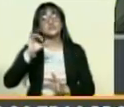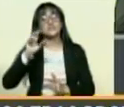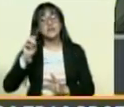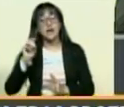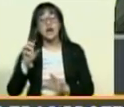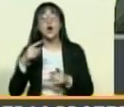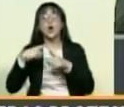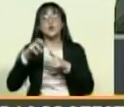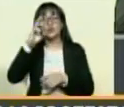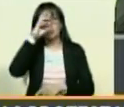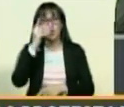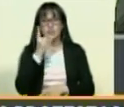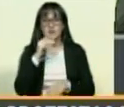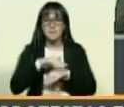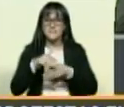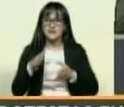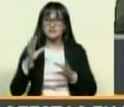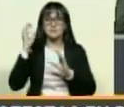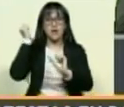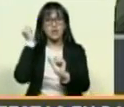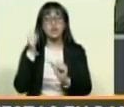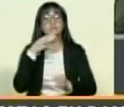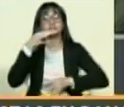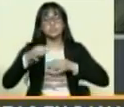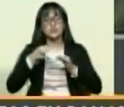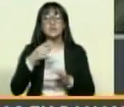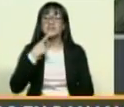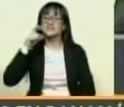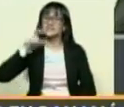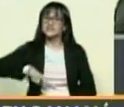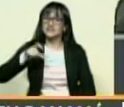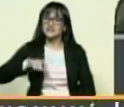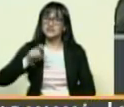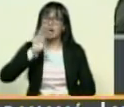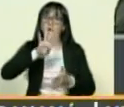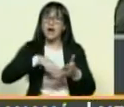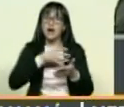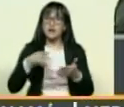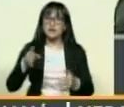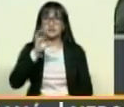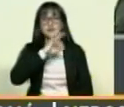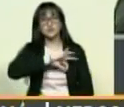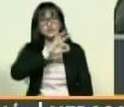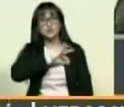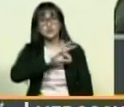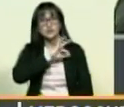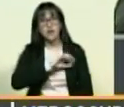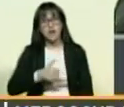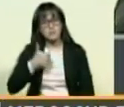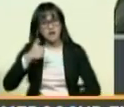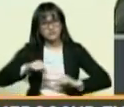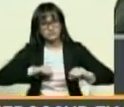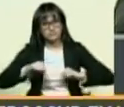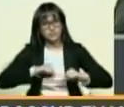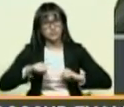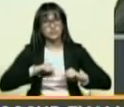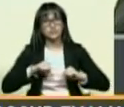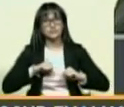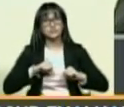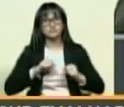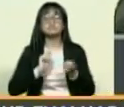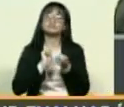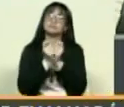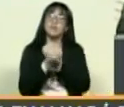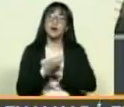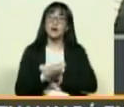Dominicana, también el embajador. Es necesario tener una agenda social mucho más activa. Y por eso la